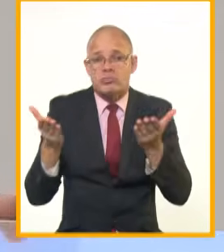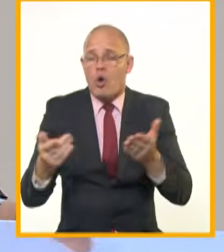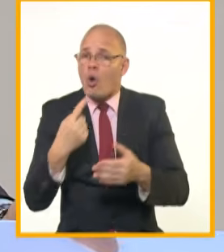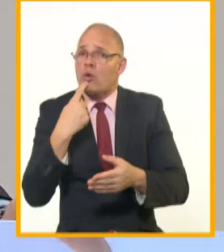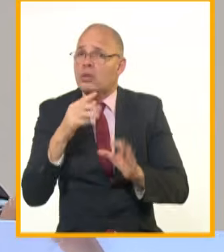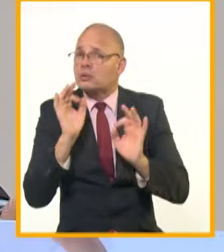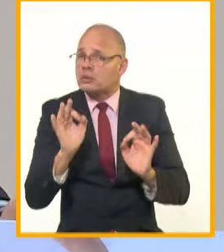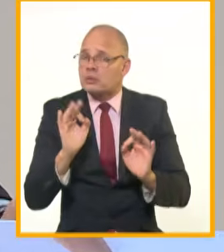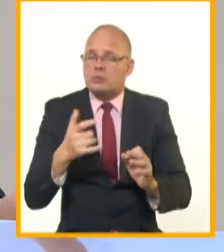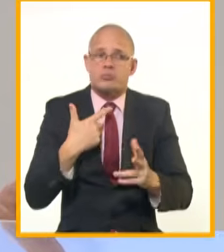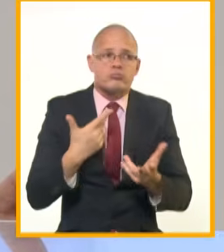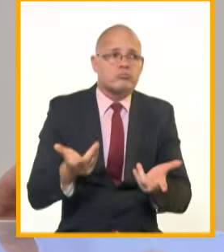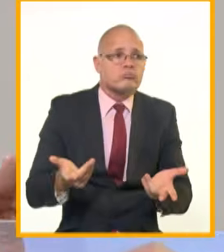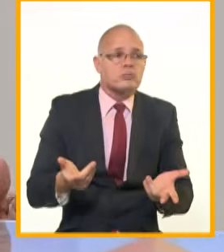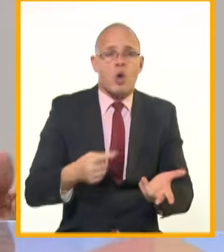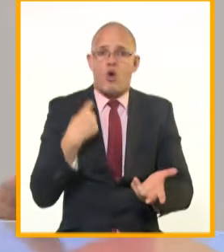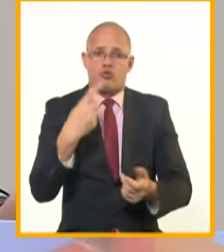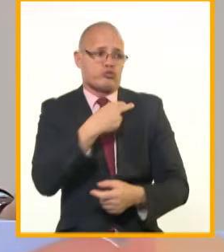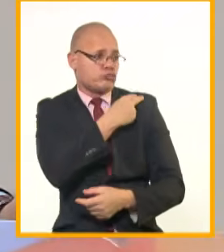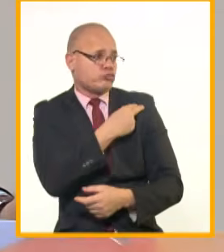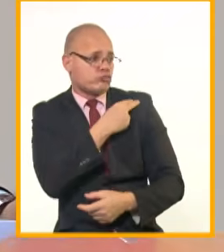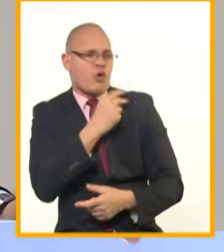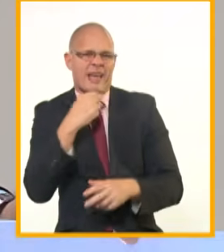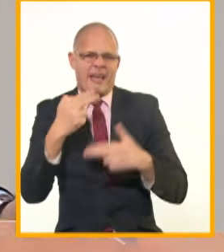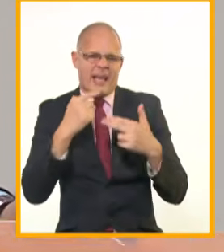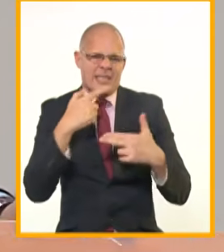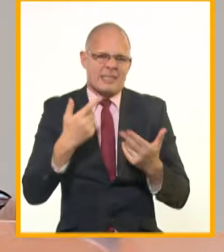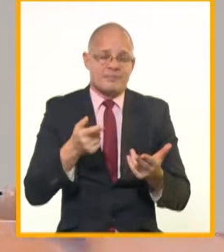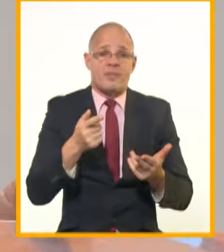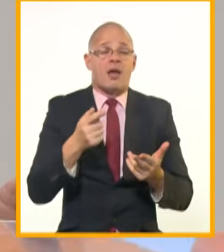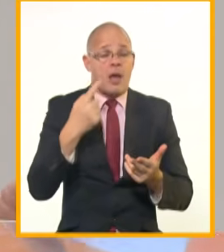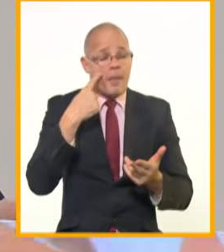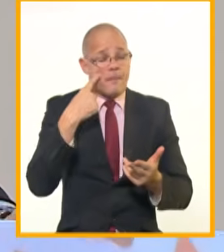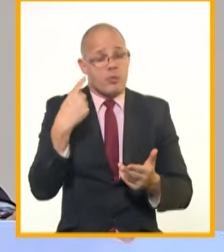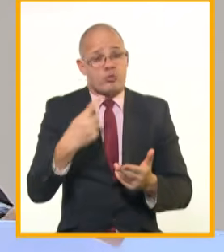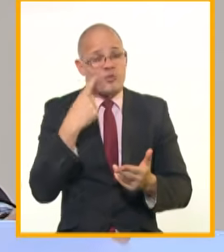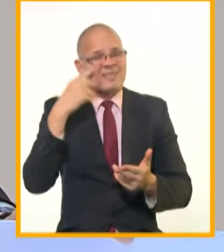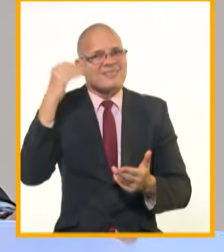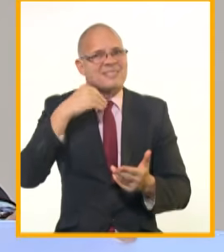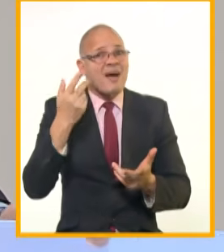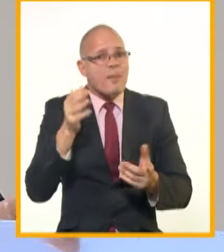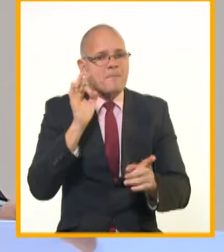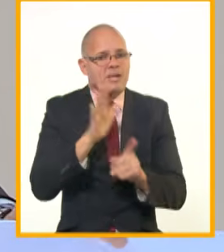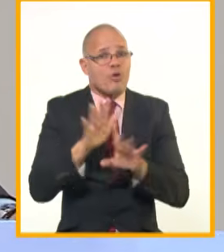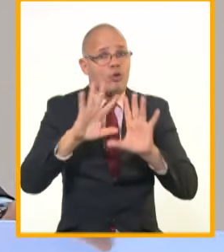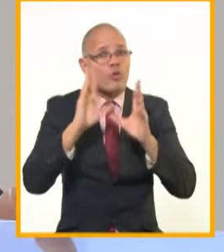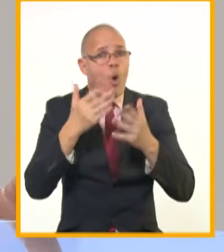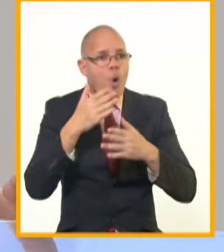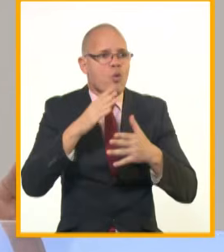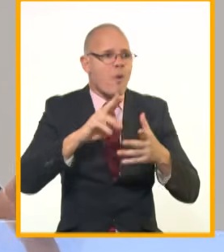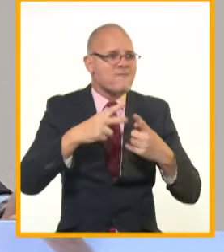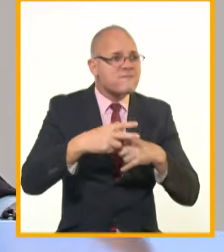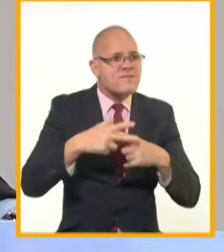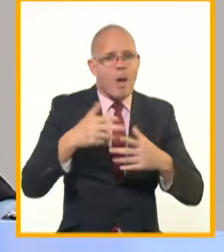hemos introducido una provincia dentro de un municipio y ha habido que crear toda la infraestructura